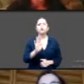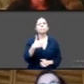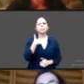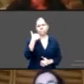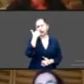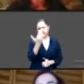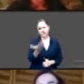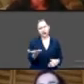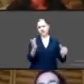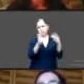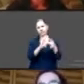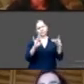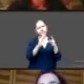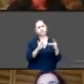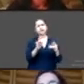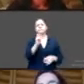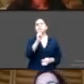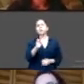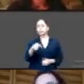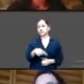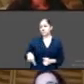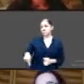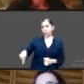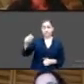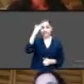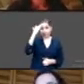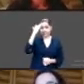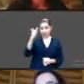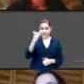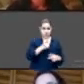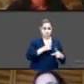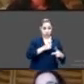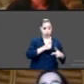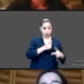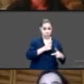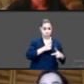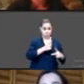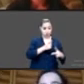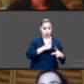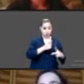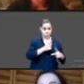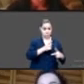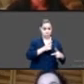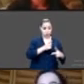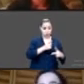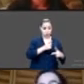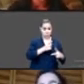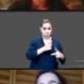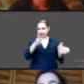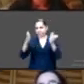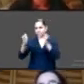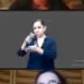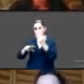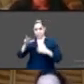adolescentes, aquí estamos viendo dos momentos en el tiempo, 2014 y 2018. Y la edad a la que inician la